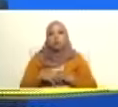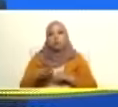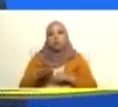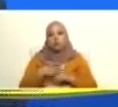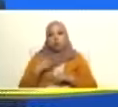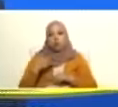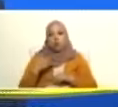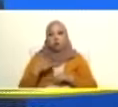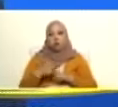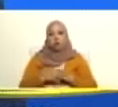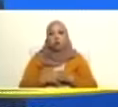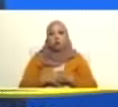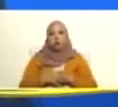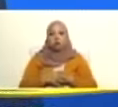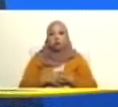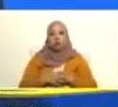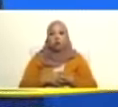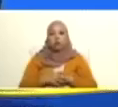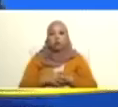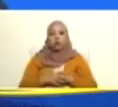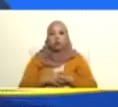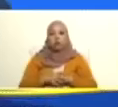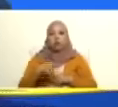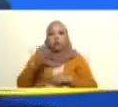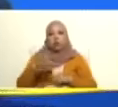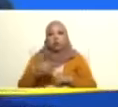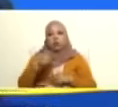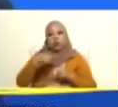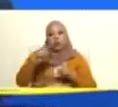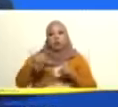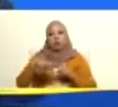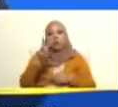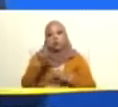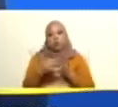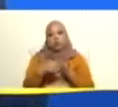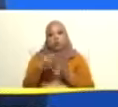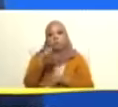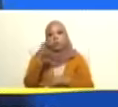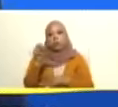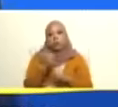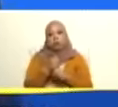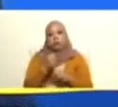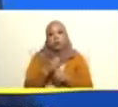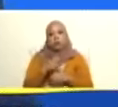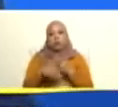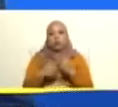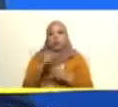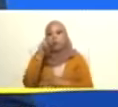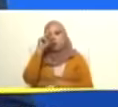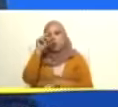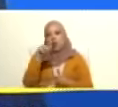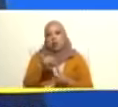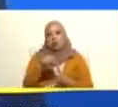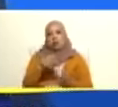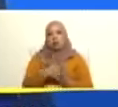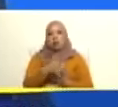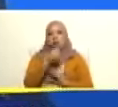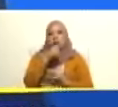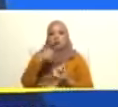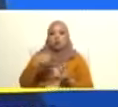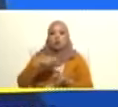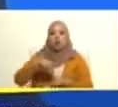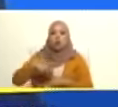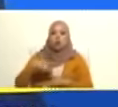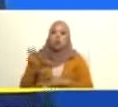posible. Y en lo que queda de esta década, hasta el 2030, nosotros tenemos que lograr que nuestro